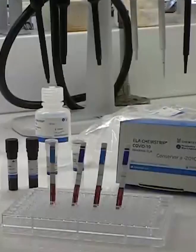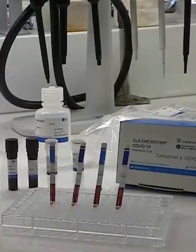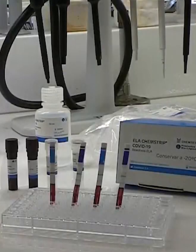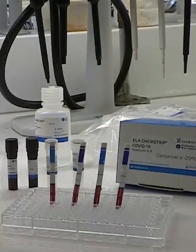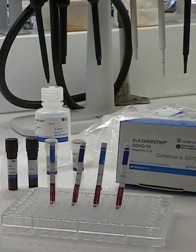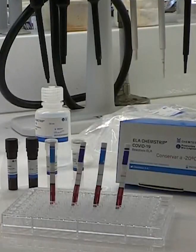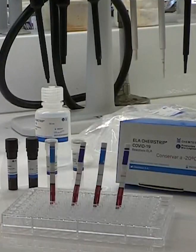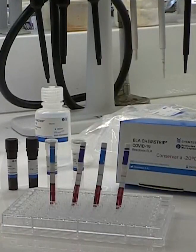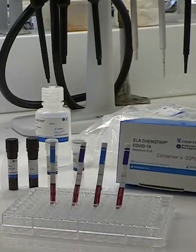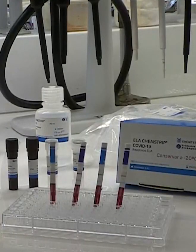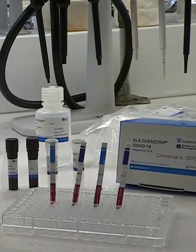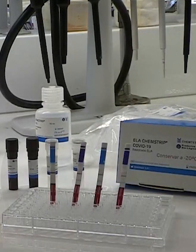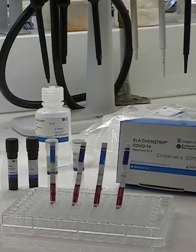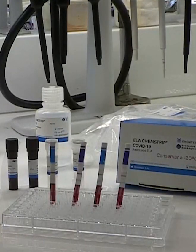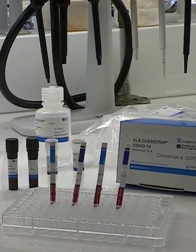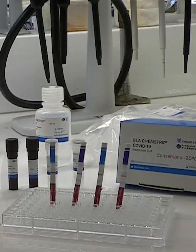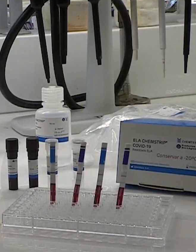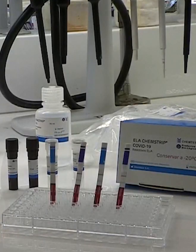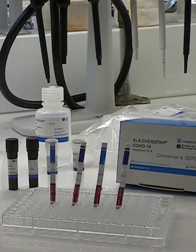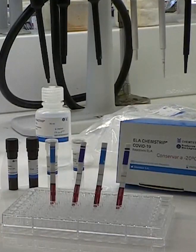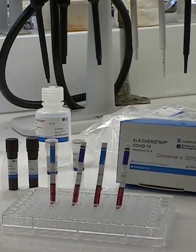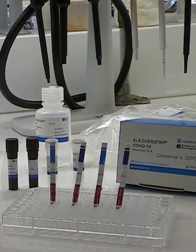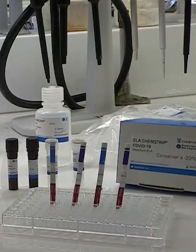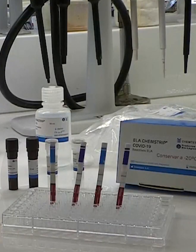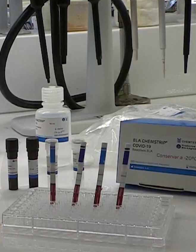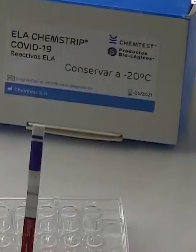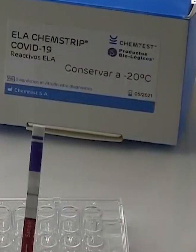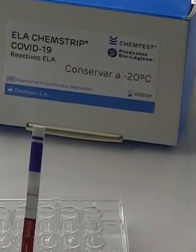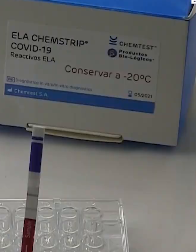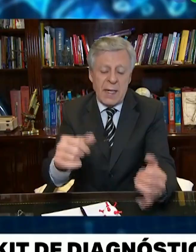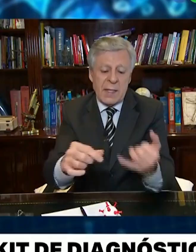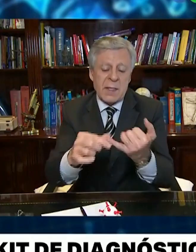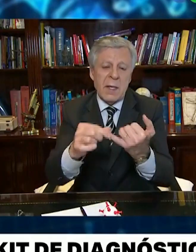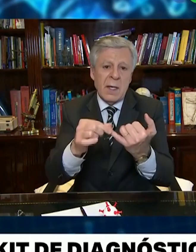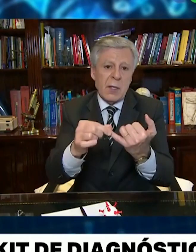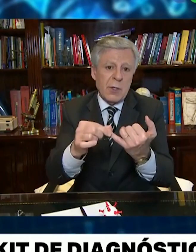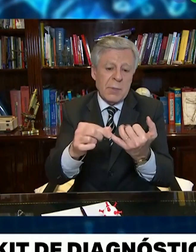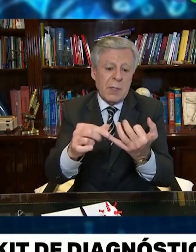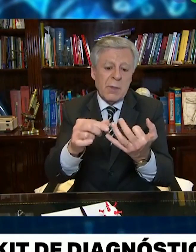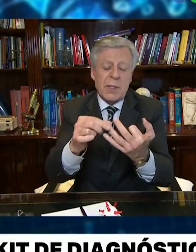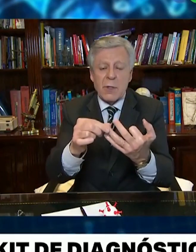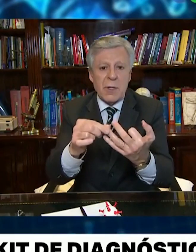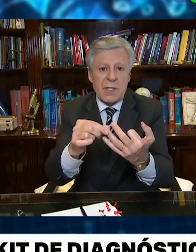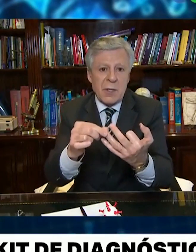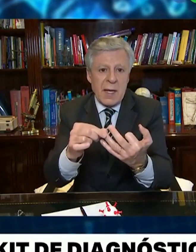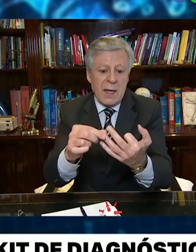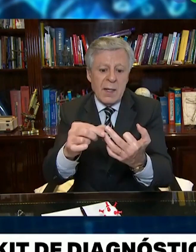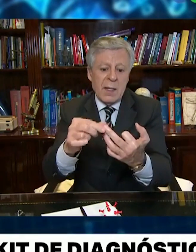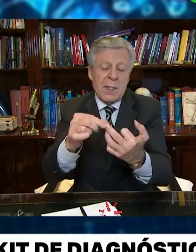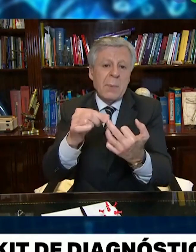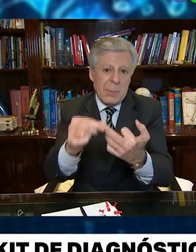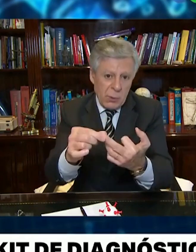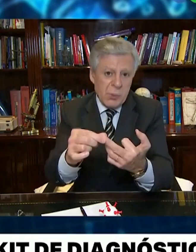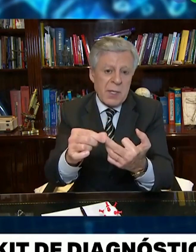sensibilidad superior al 97% y una especificidad cercana al 100%. Ventajas: económico, desarrollo